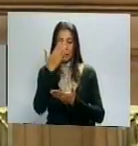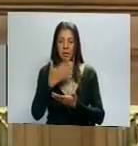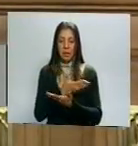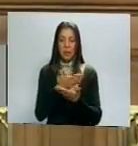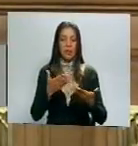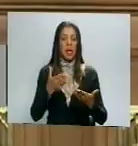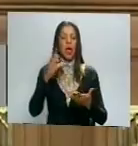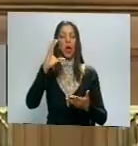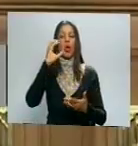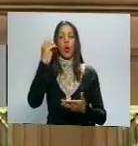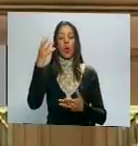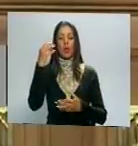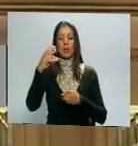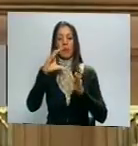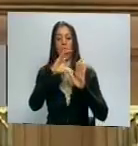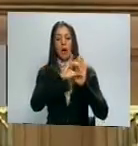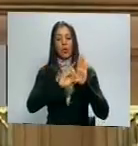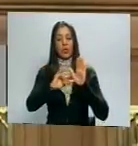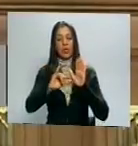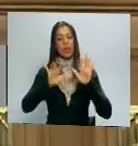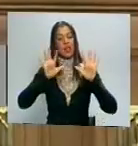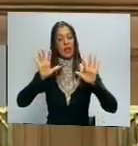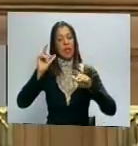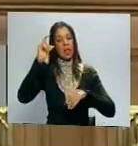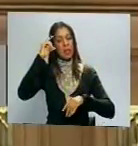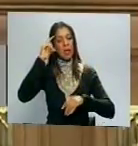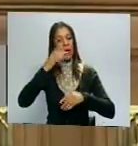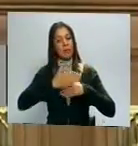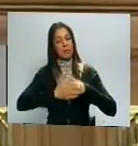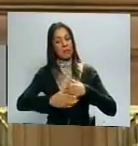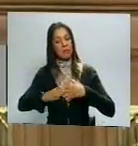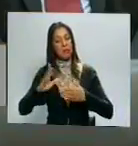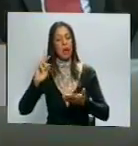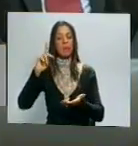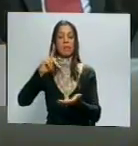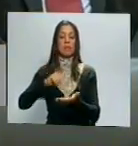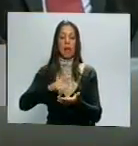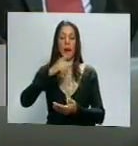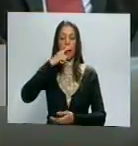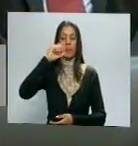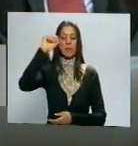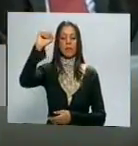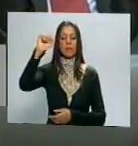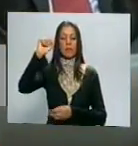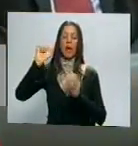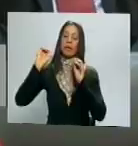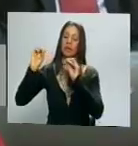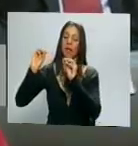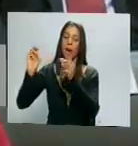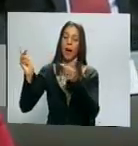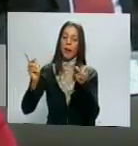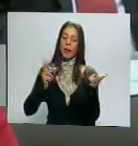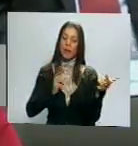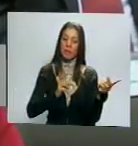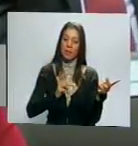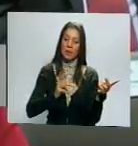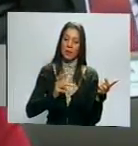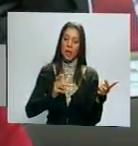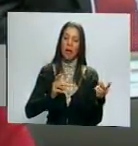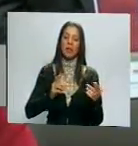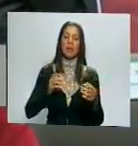próximos 10 días, estoy seguro que el presidente, cursemos la invitación y que vendrá con todo